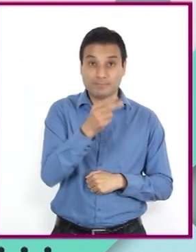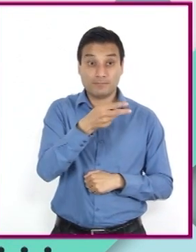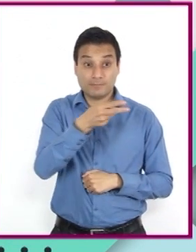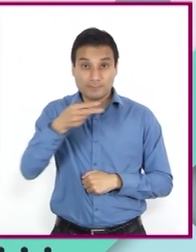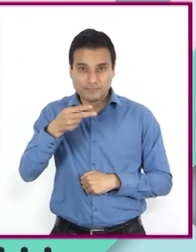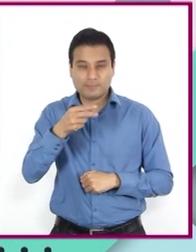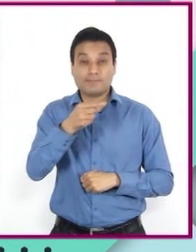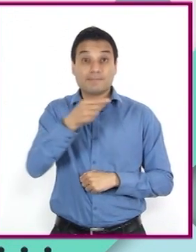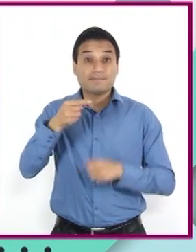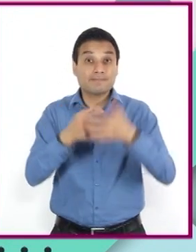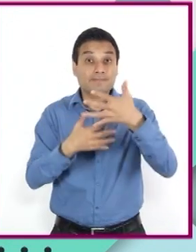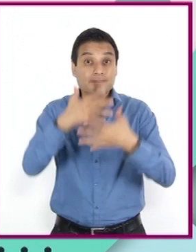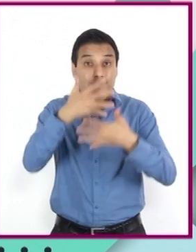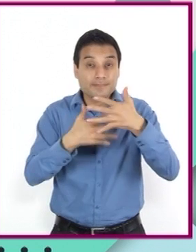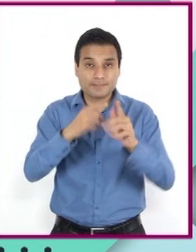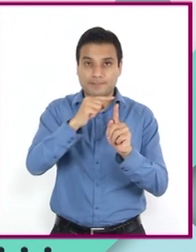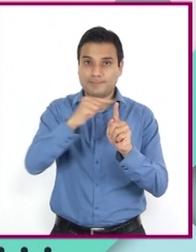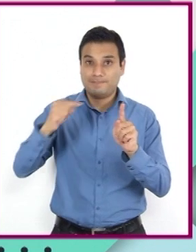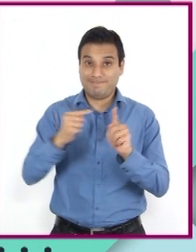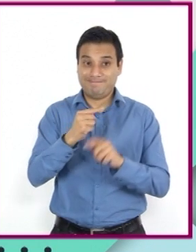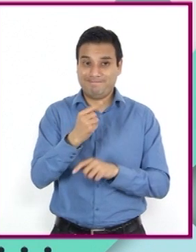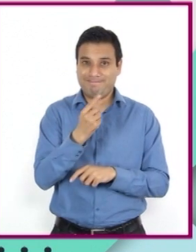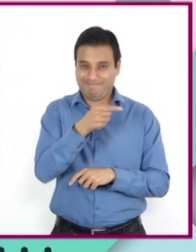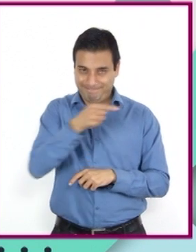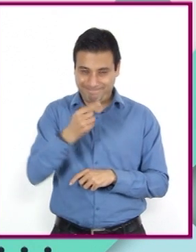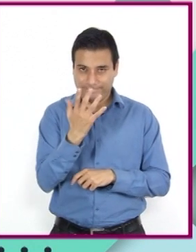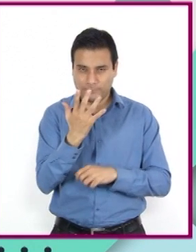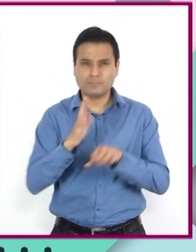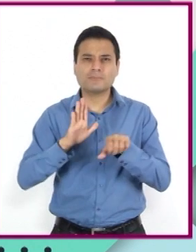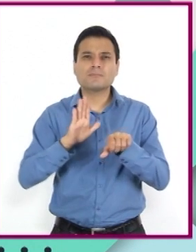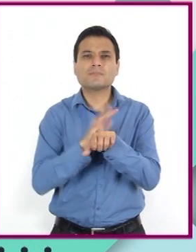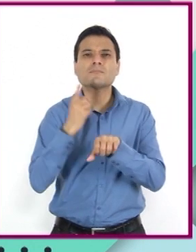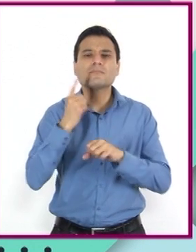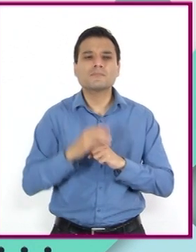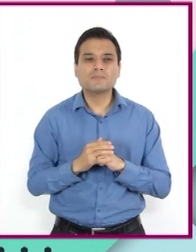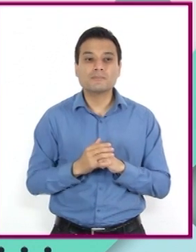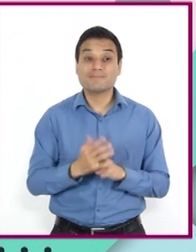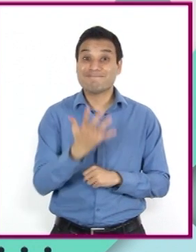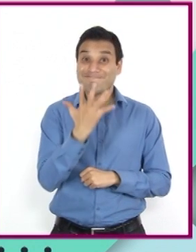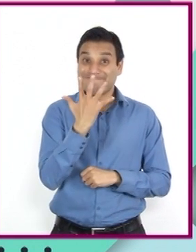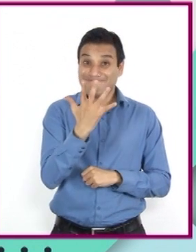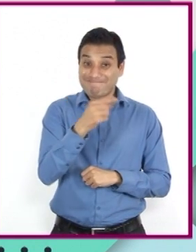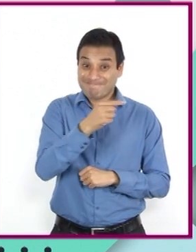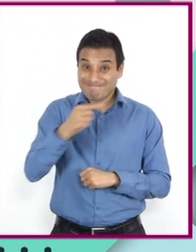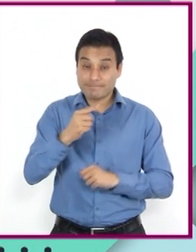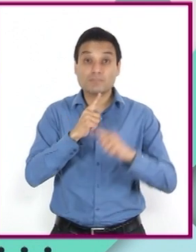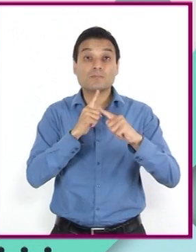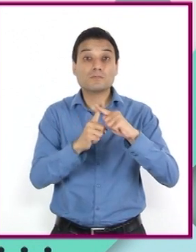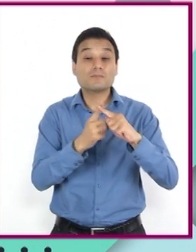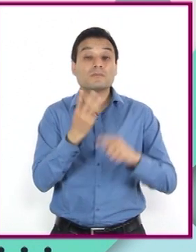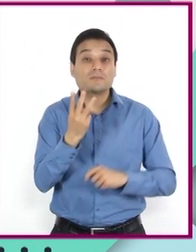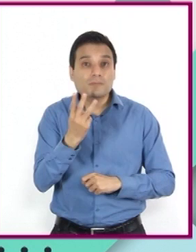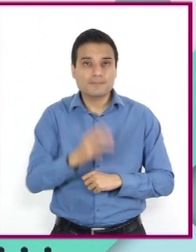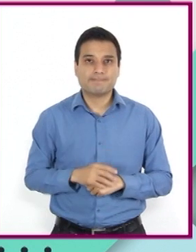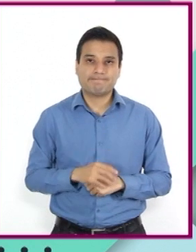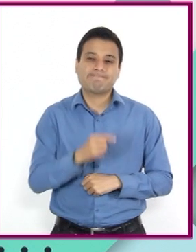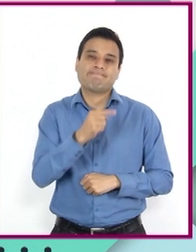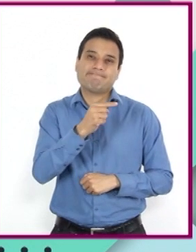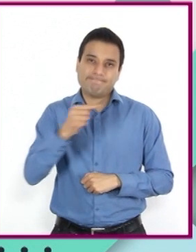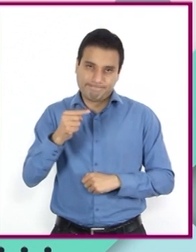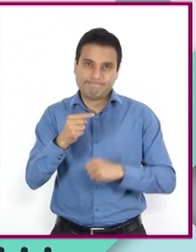15 negativo entre 5 negativo, porque 5 negativo por 3 es igual a 15